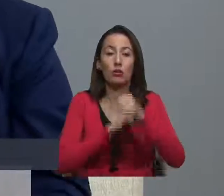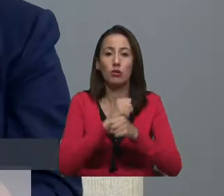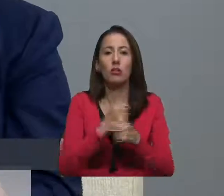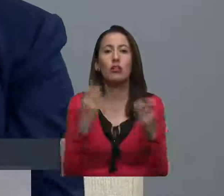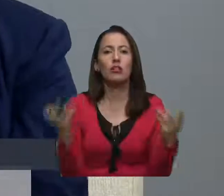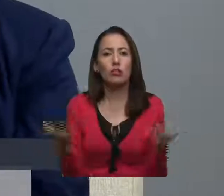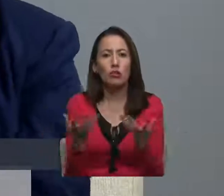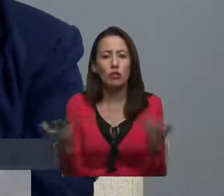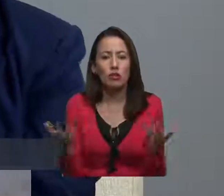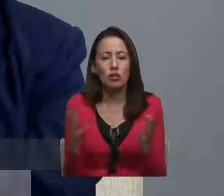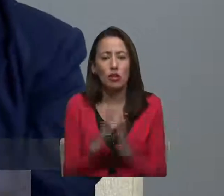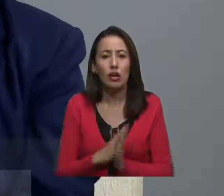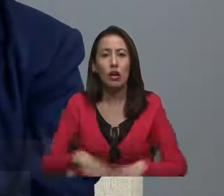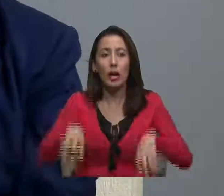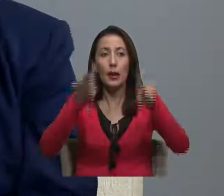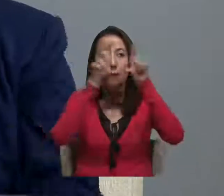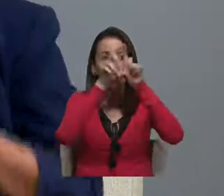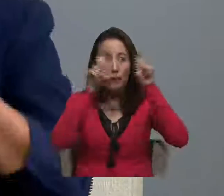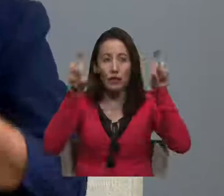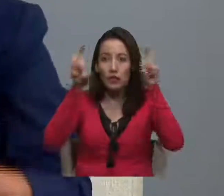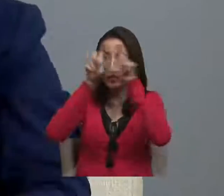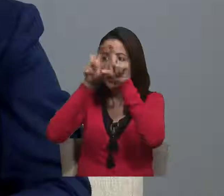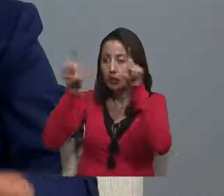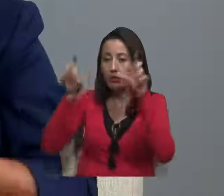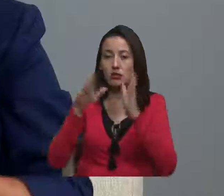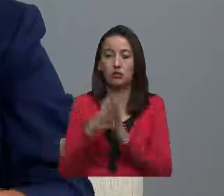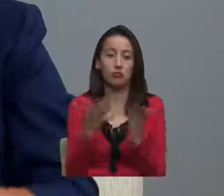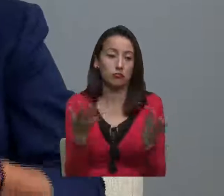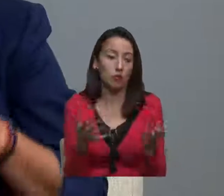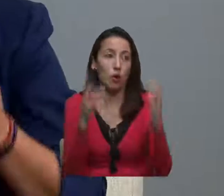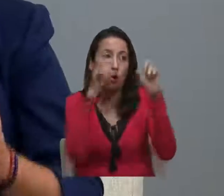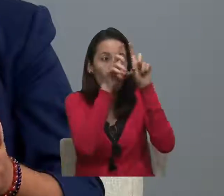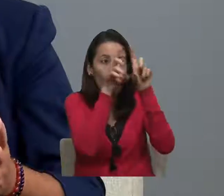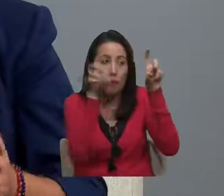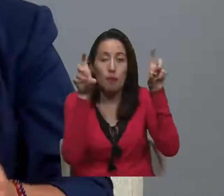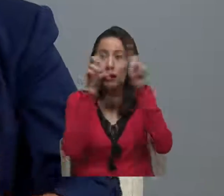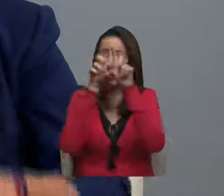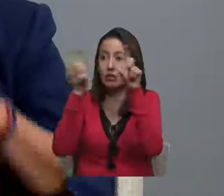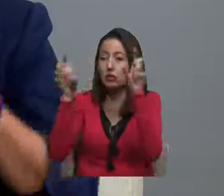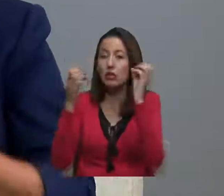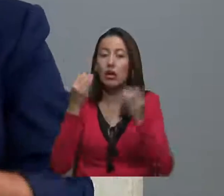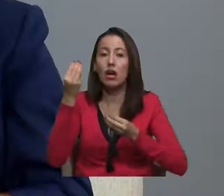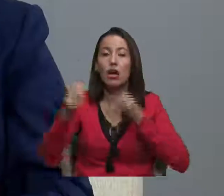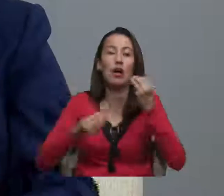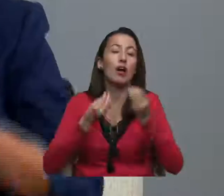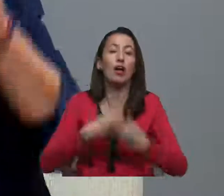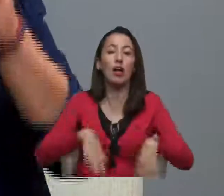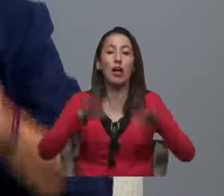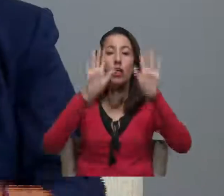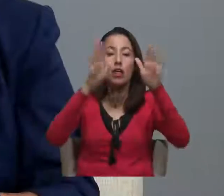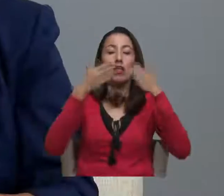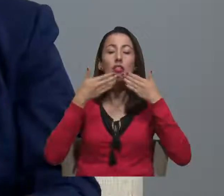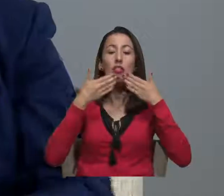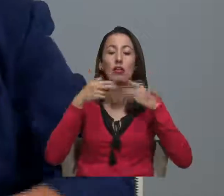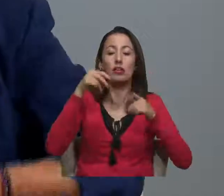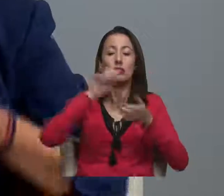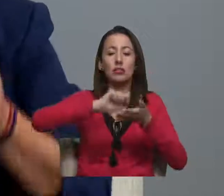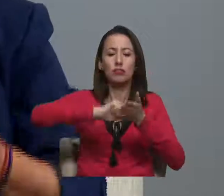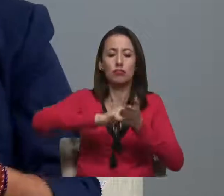donde en empresas que se inscriban entonces por ejemplo una empresa de cerámica dice yo necesito 10 torneros muy bien en la base de datos